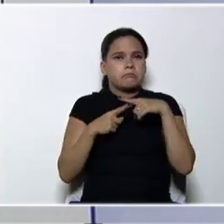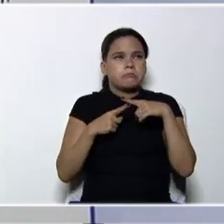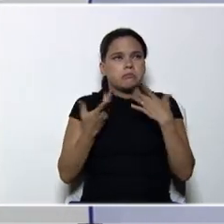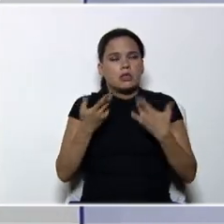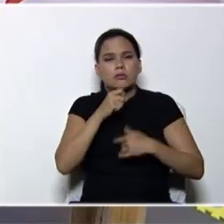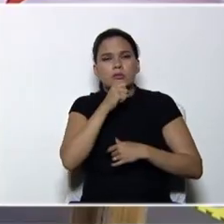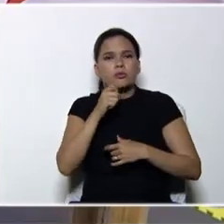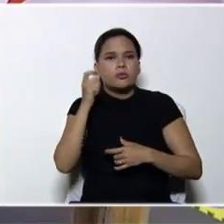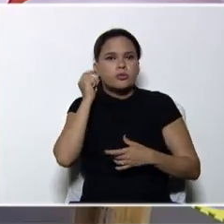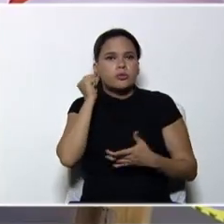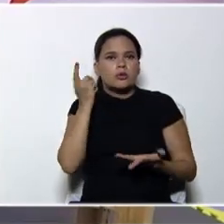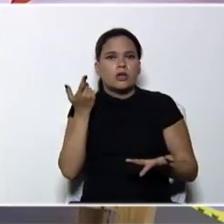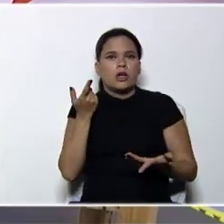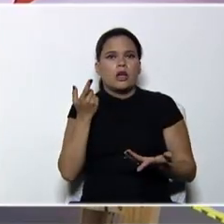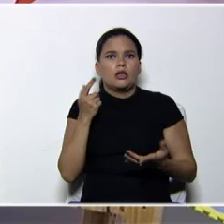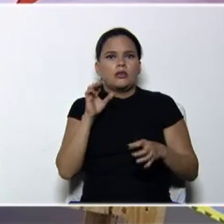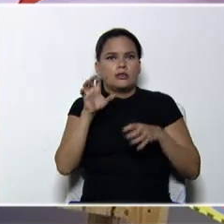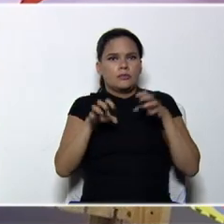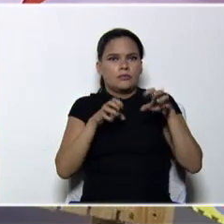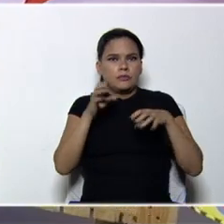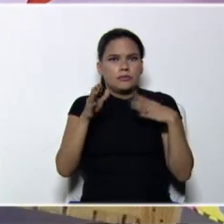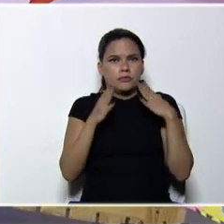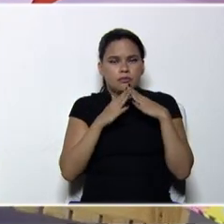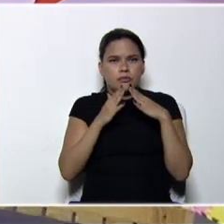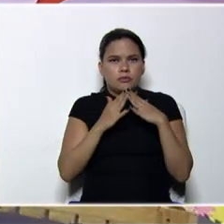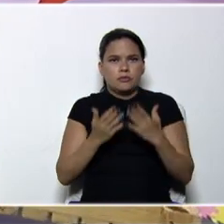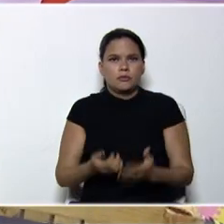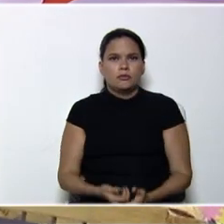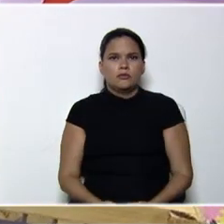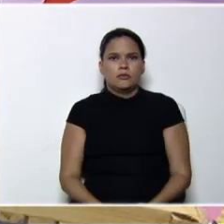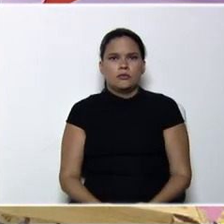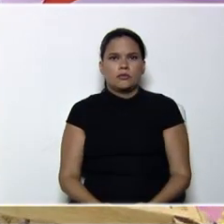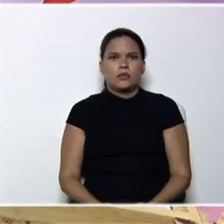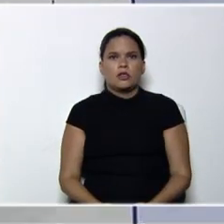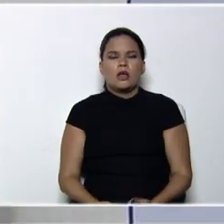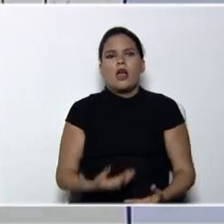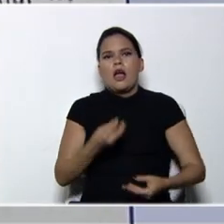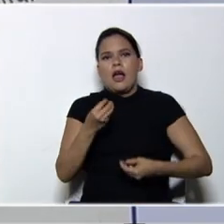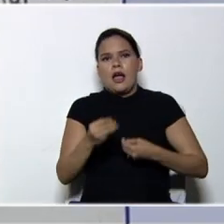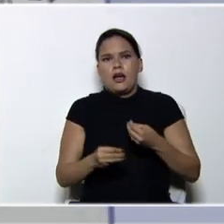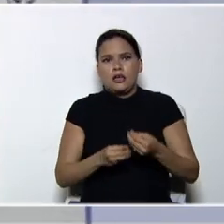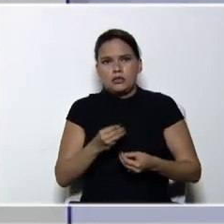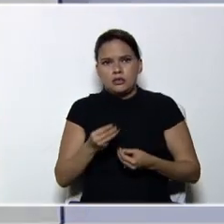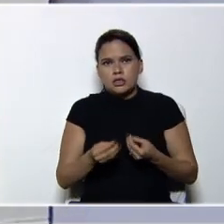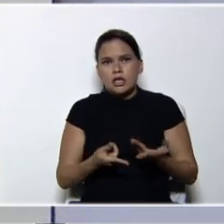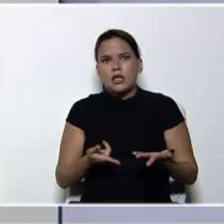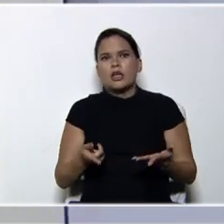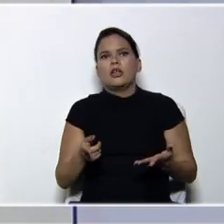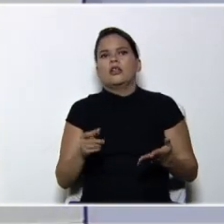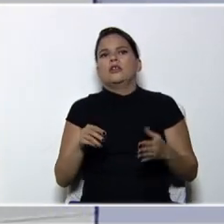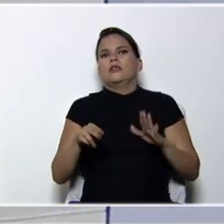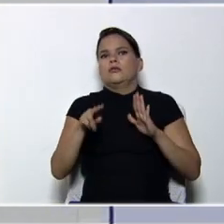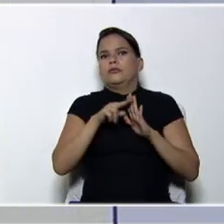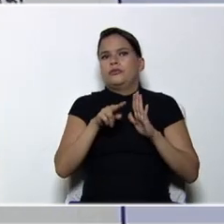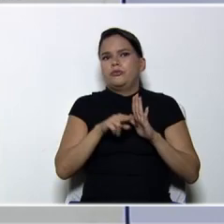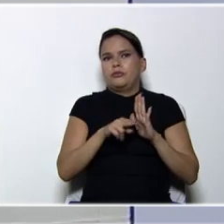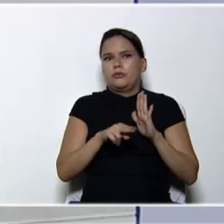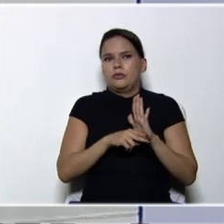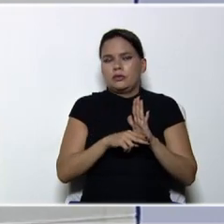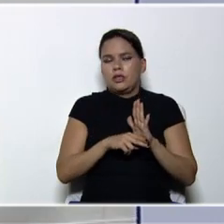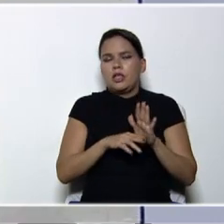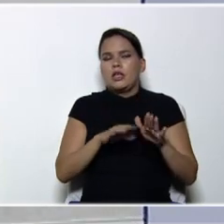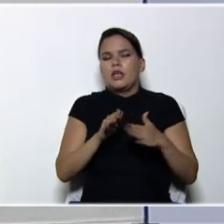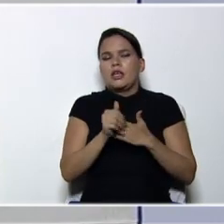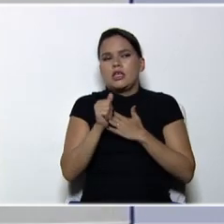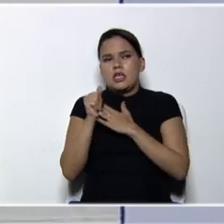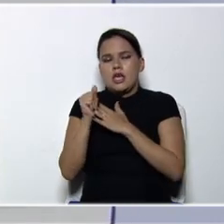sus abuelos, hasta las mascotas, recuerden que ellos también son importantes, a realizar la siguiente guía de pasos